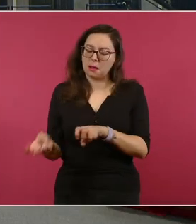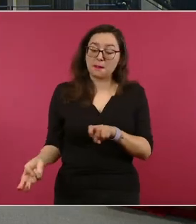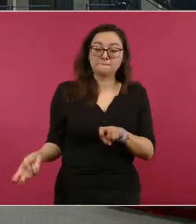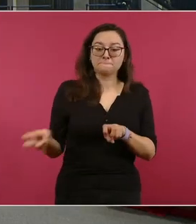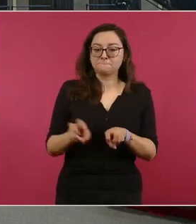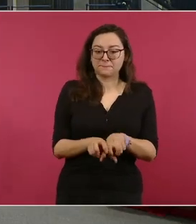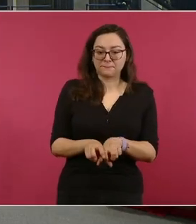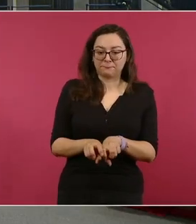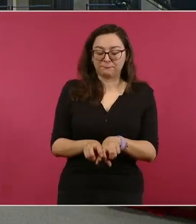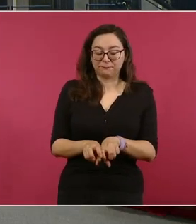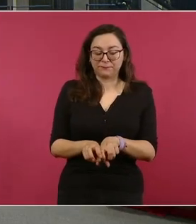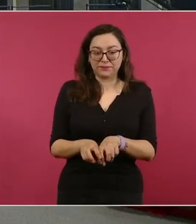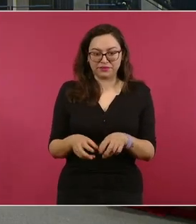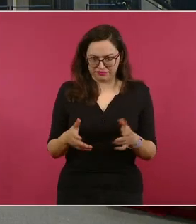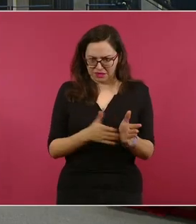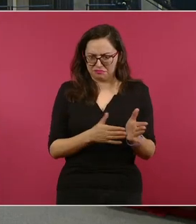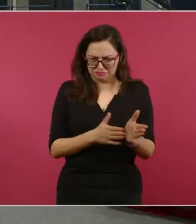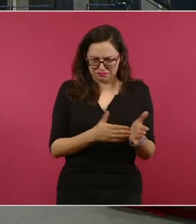en donde